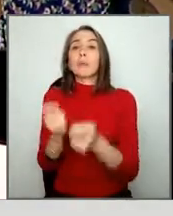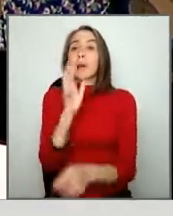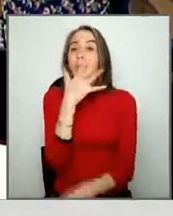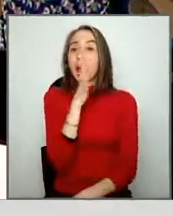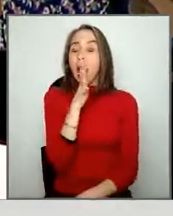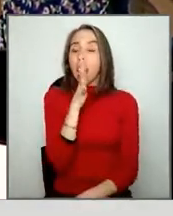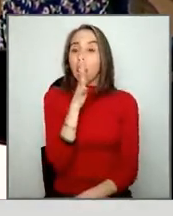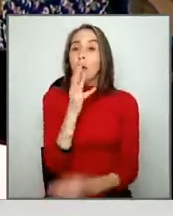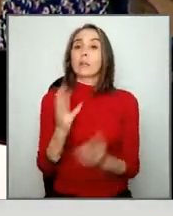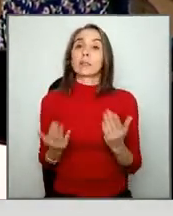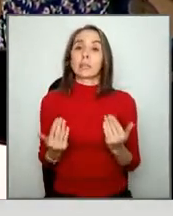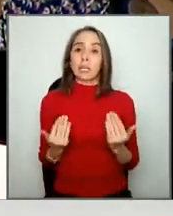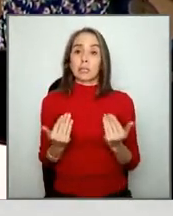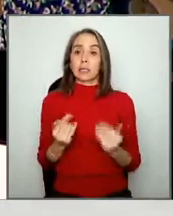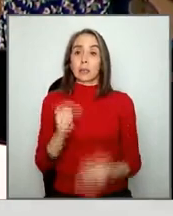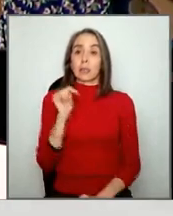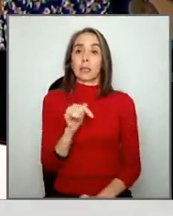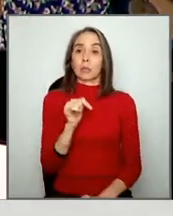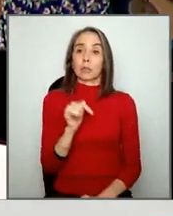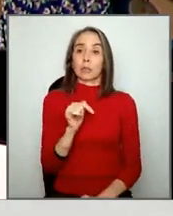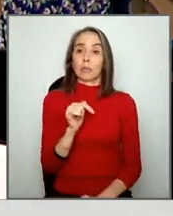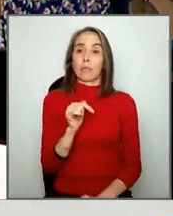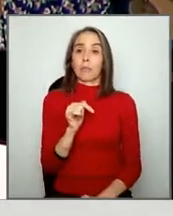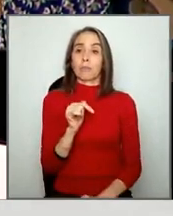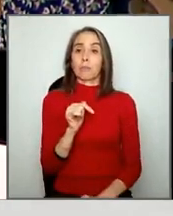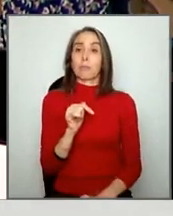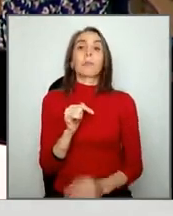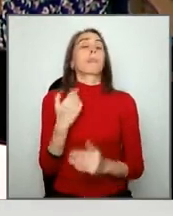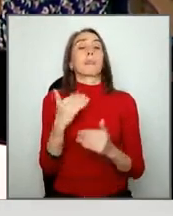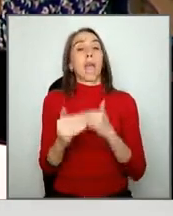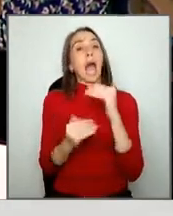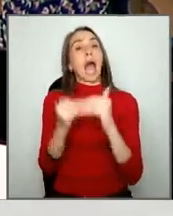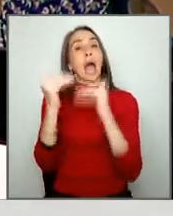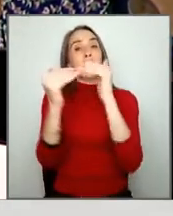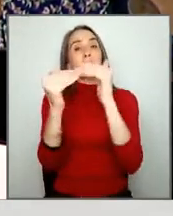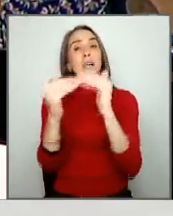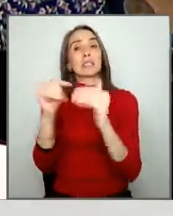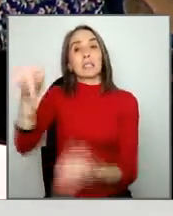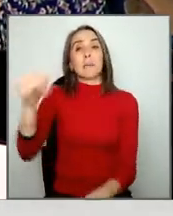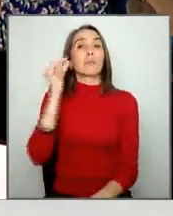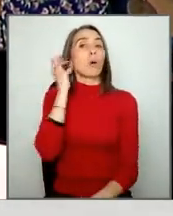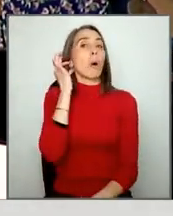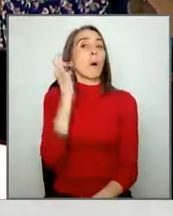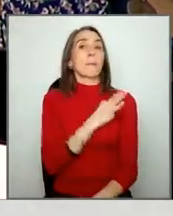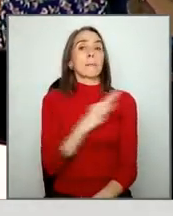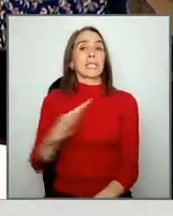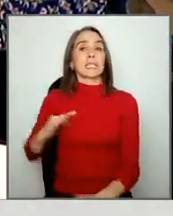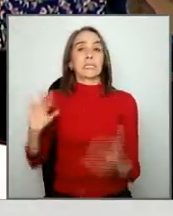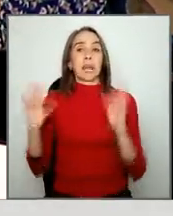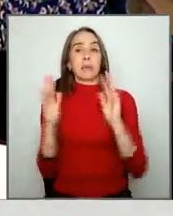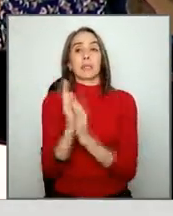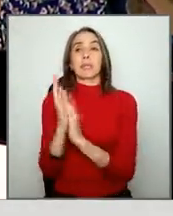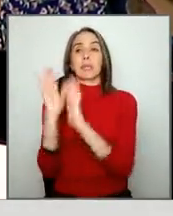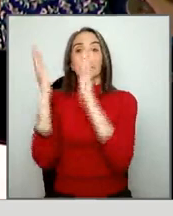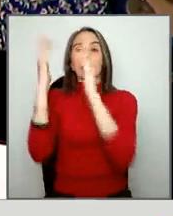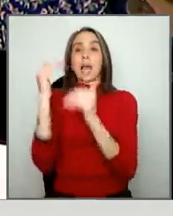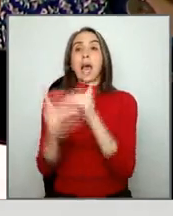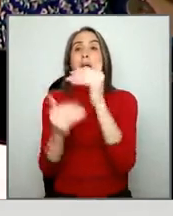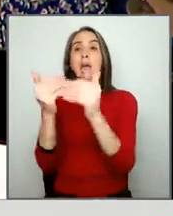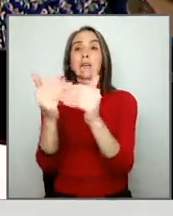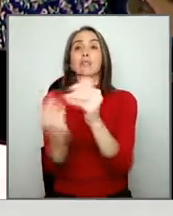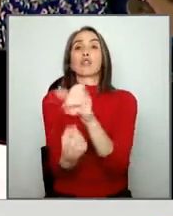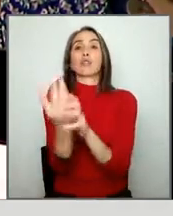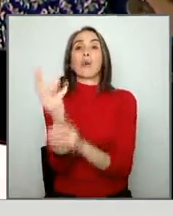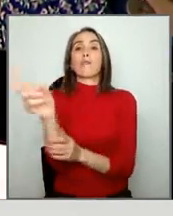necesitamos hoy es así como avanzamos y está acá presente la ministra de medio ambiente y celebro haber avanzado en un servicio que